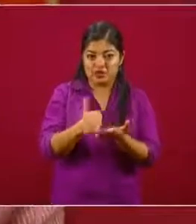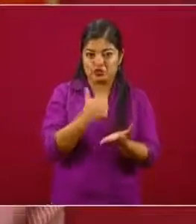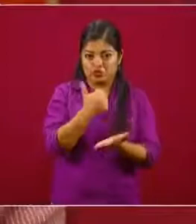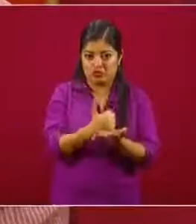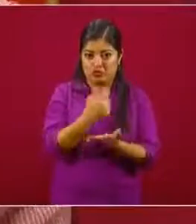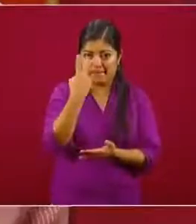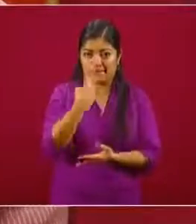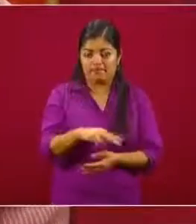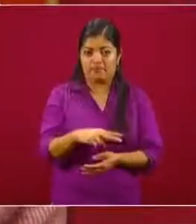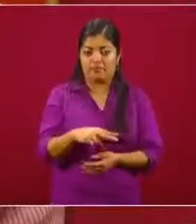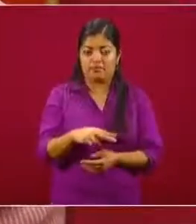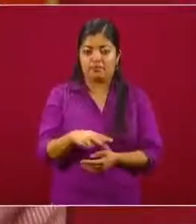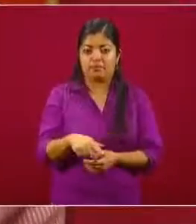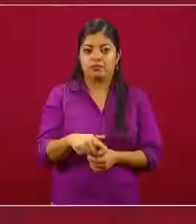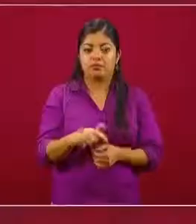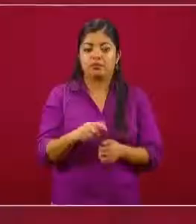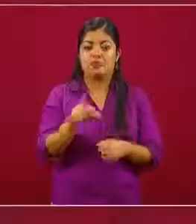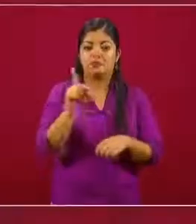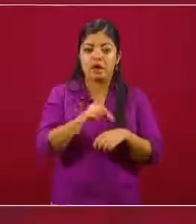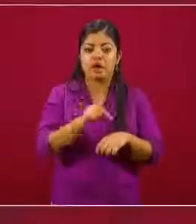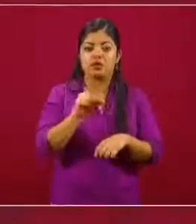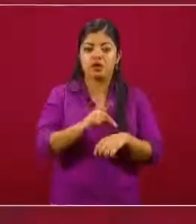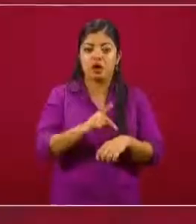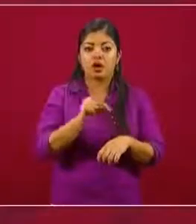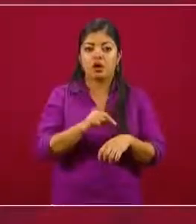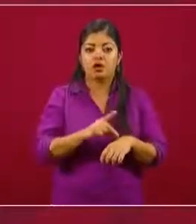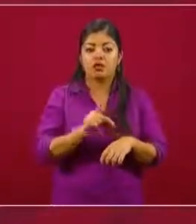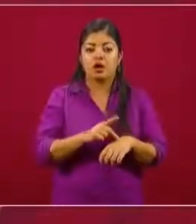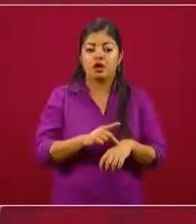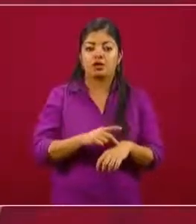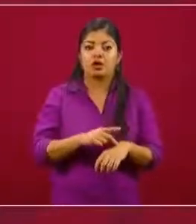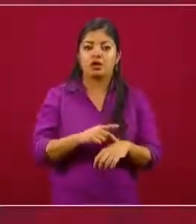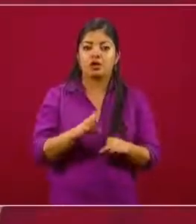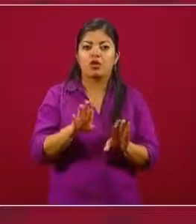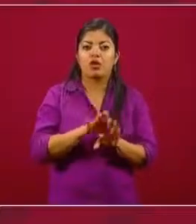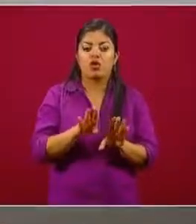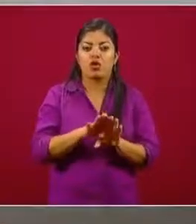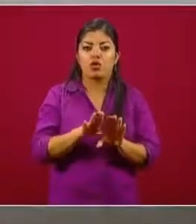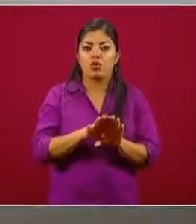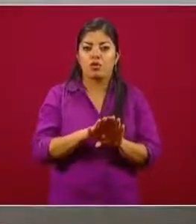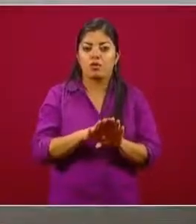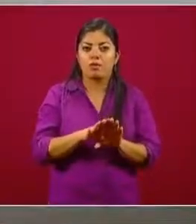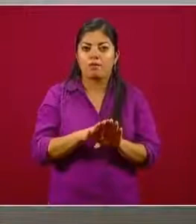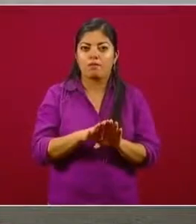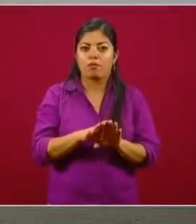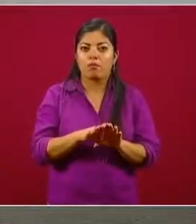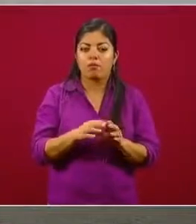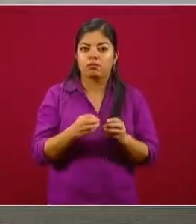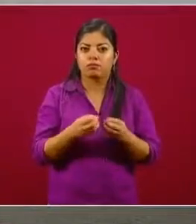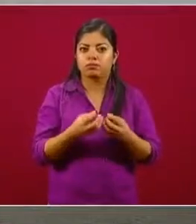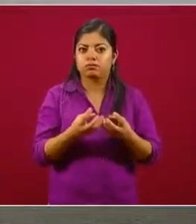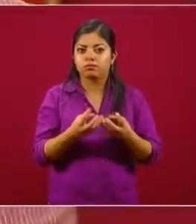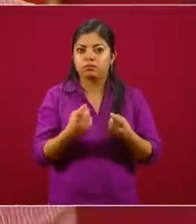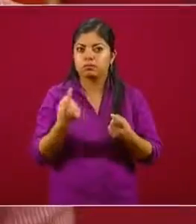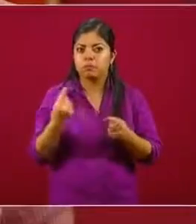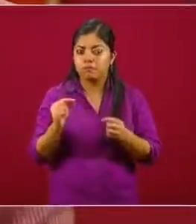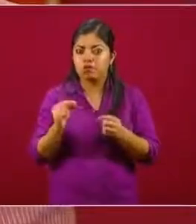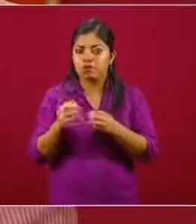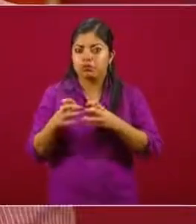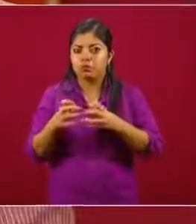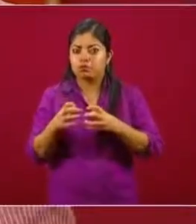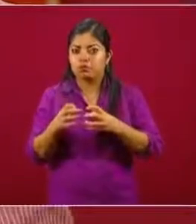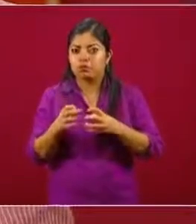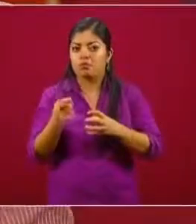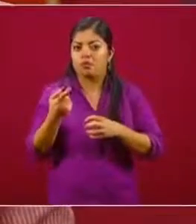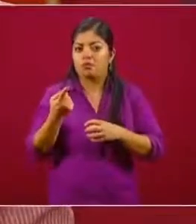se adicionan todos los días un número ahora semejante de casos en los últimos 7 días, semejante, se mantiene